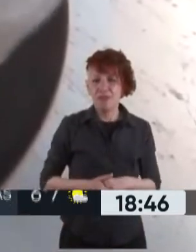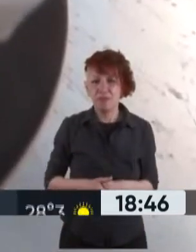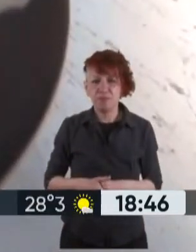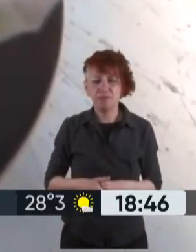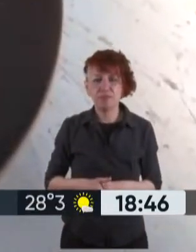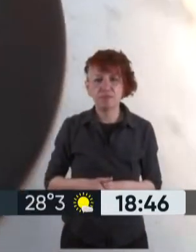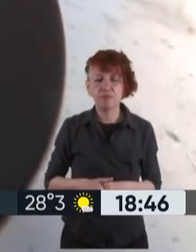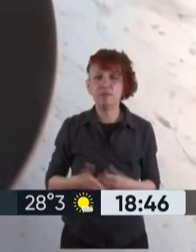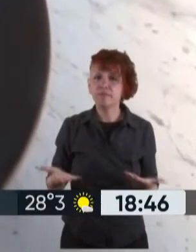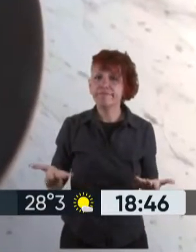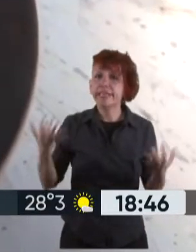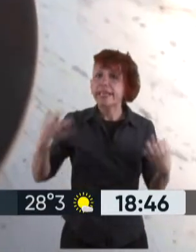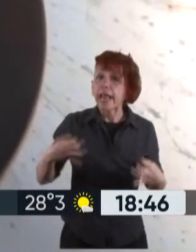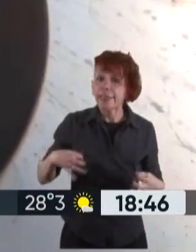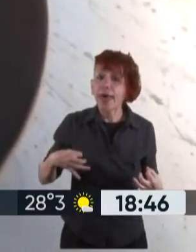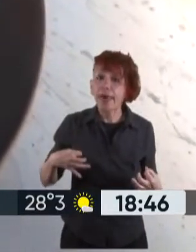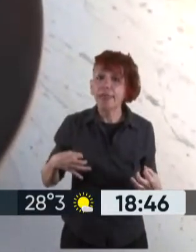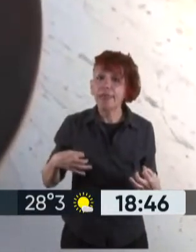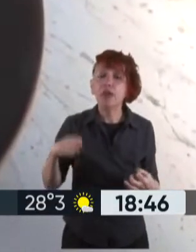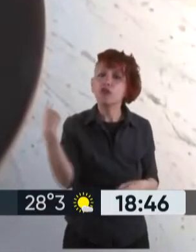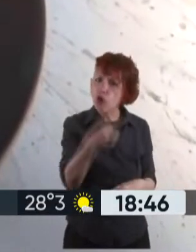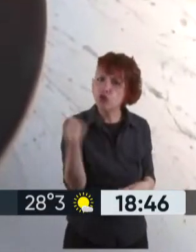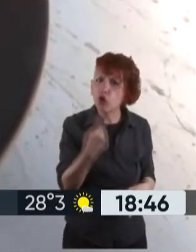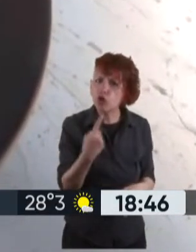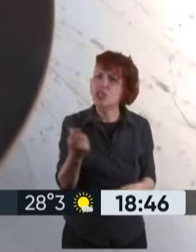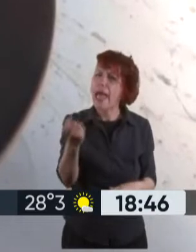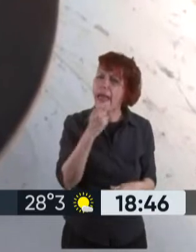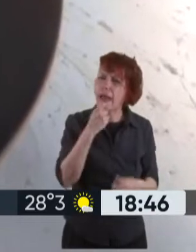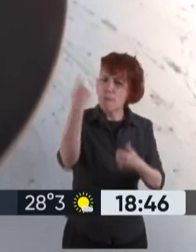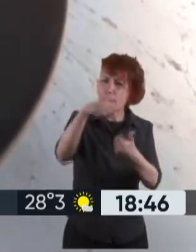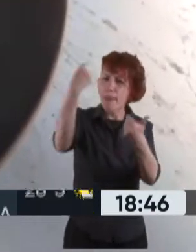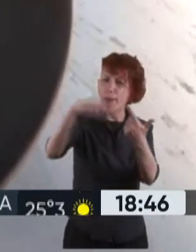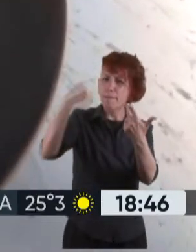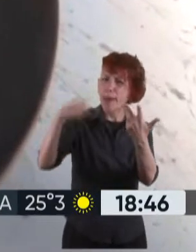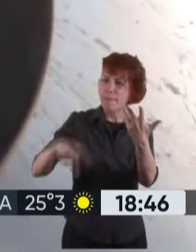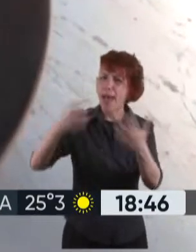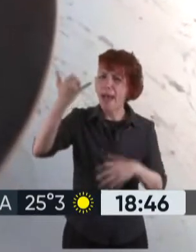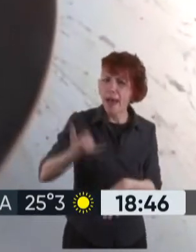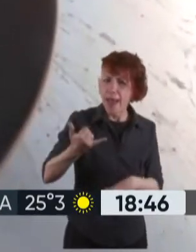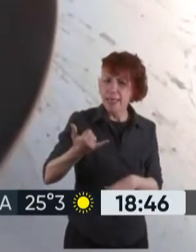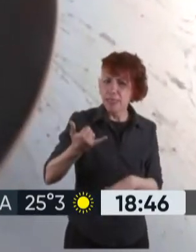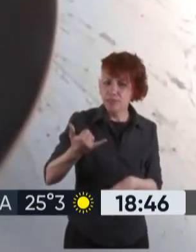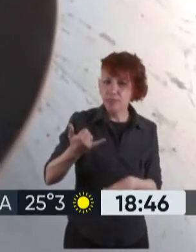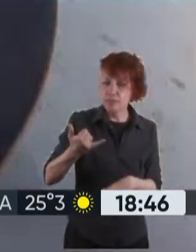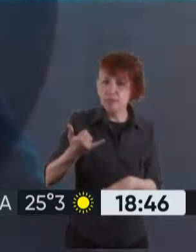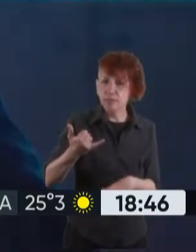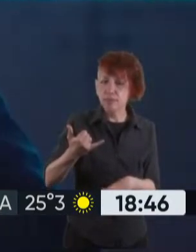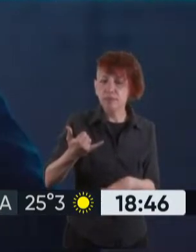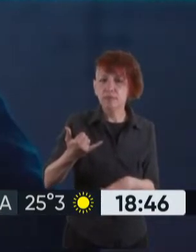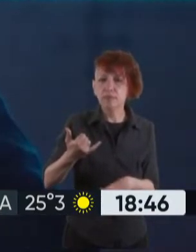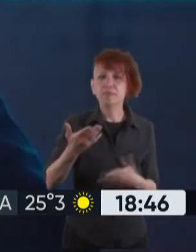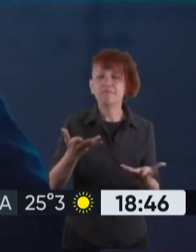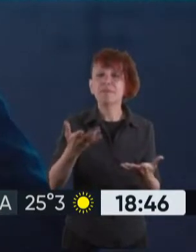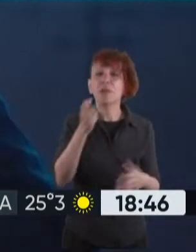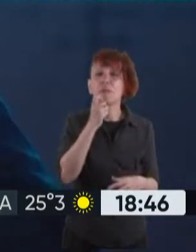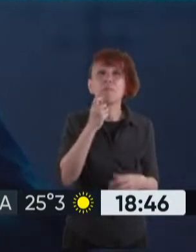Y la realidad es que tenemos también muchos ejemplos presentes, bastante cercanos a este día de hoy, para ver lo importante